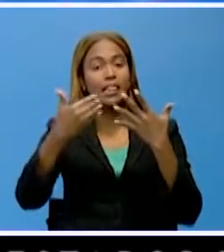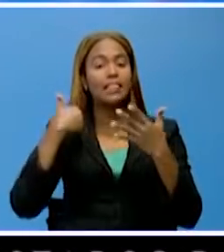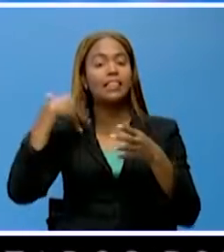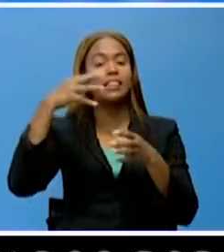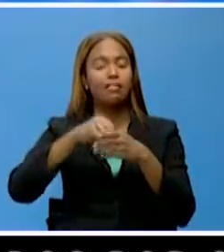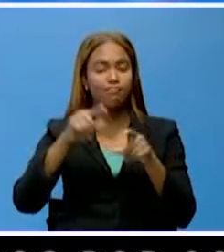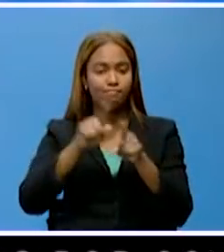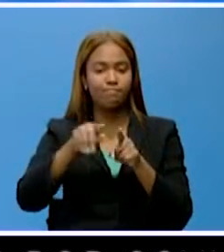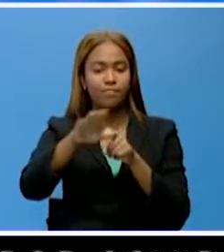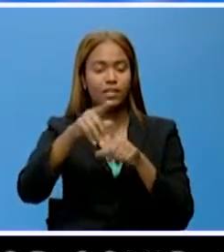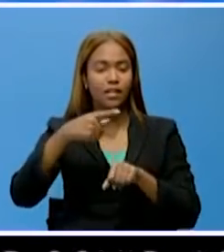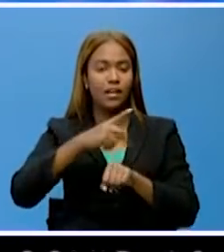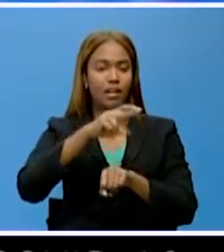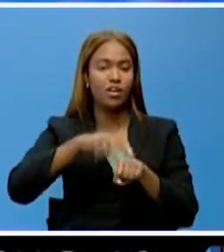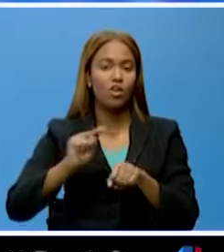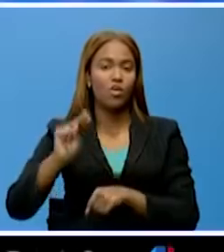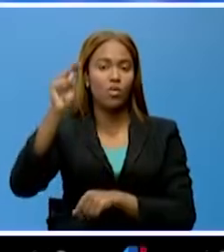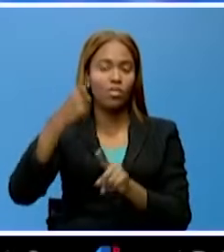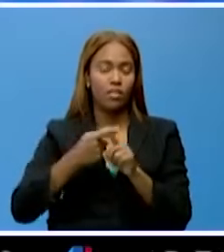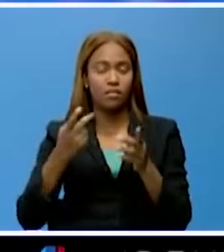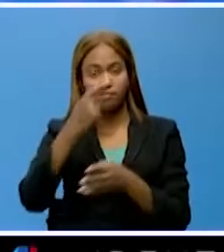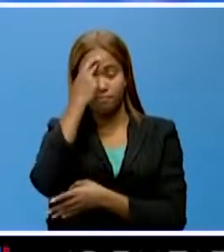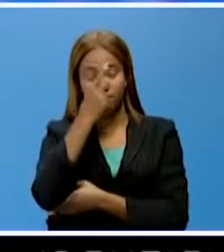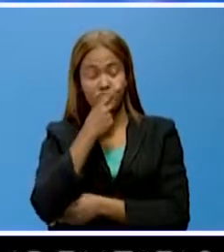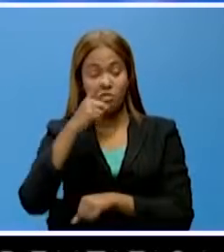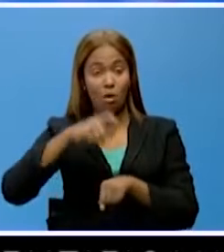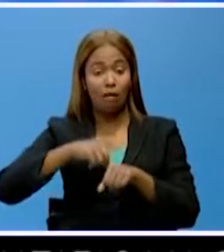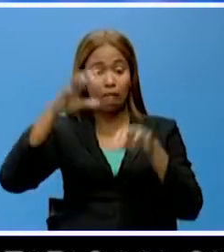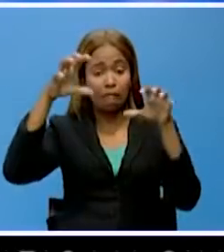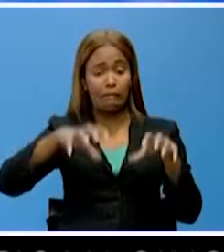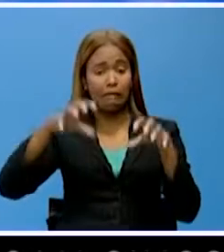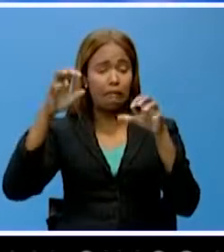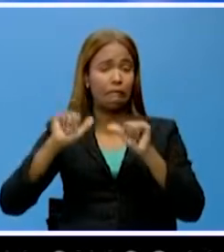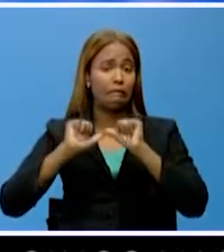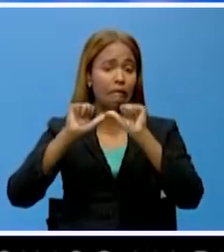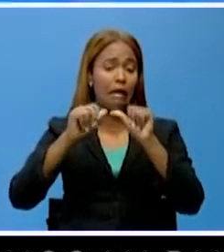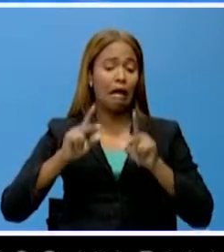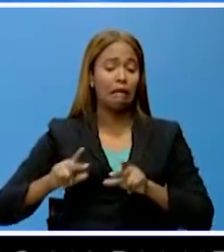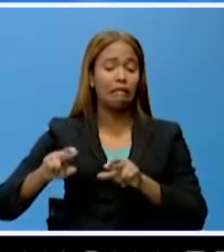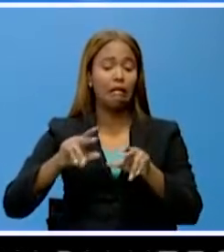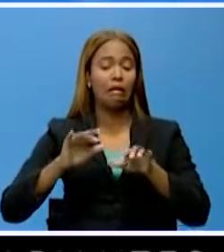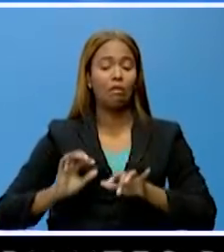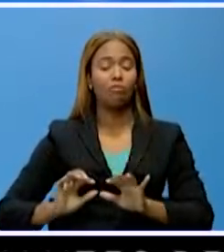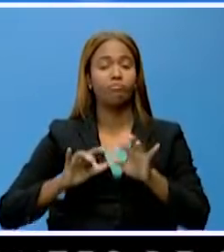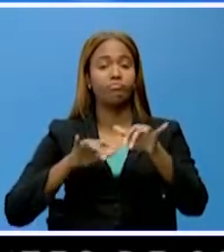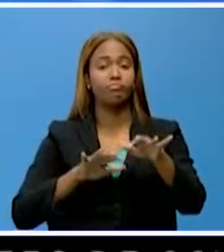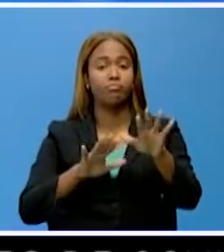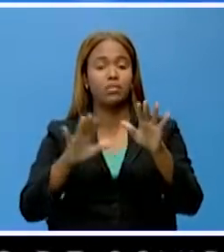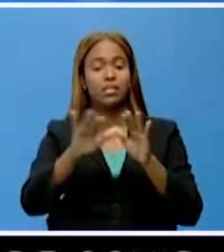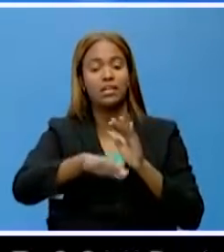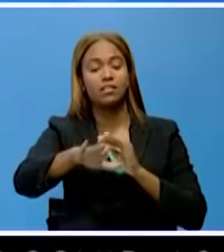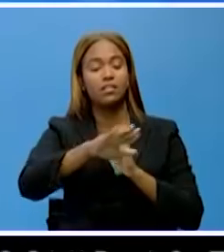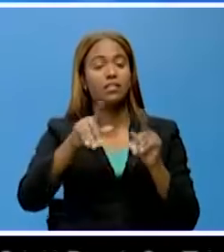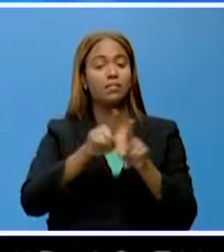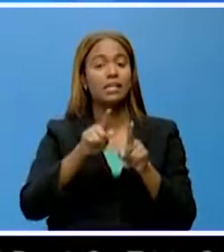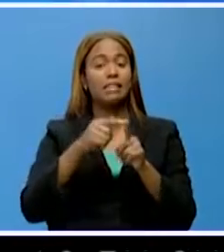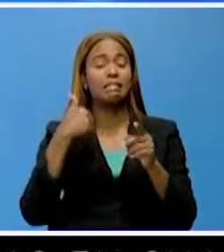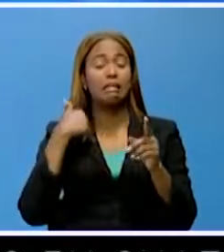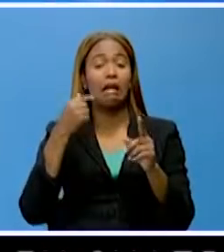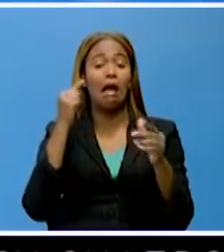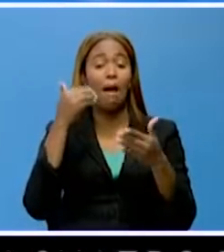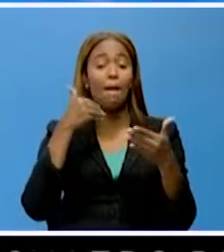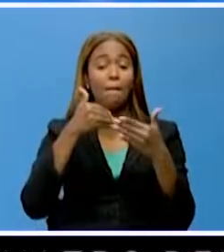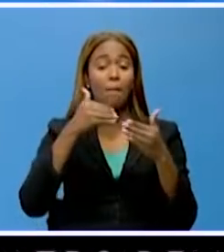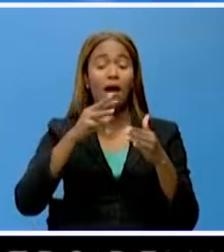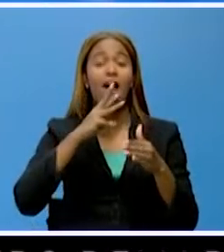está afectada la parte norte del país. Horas de lluvias constantes, ríos que circulan y esta comunidad, vale decir que está a punto de